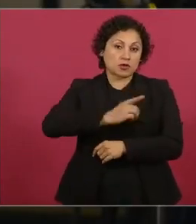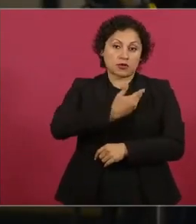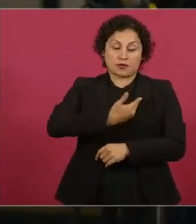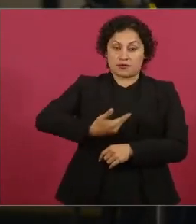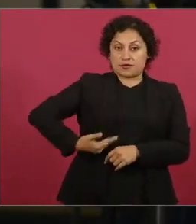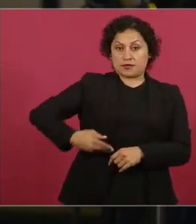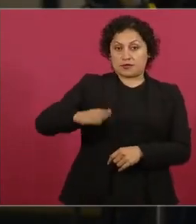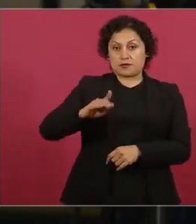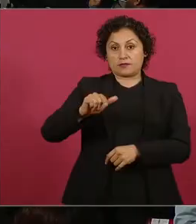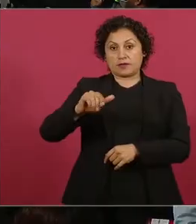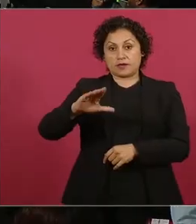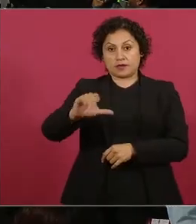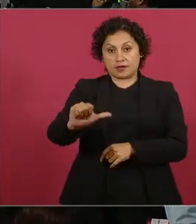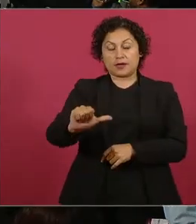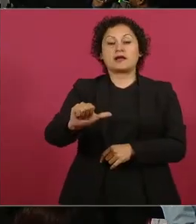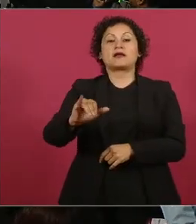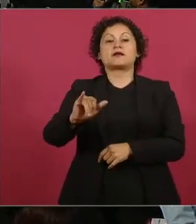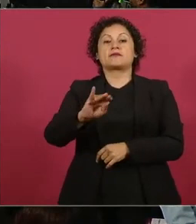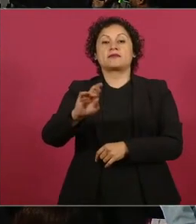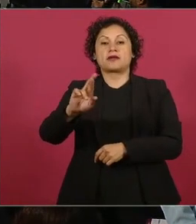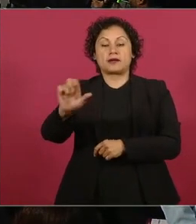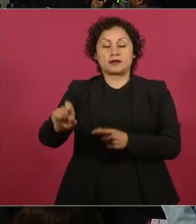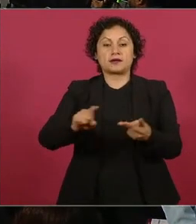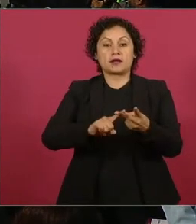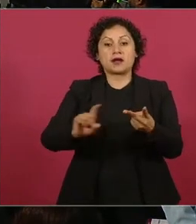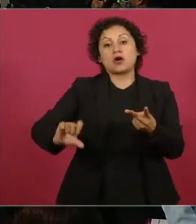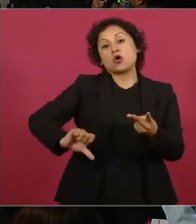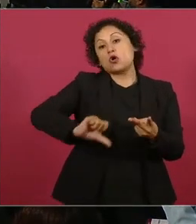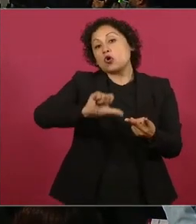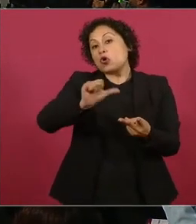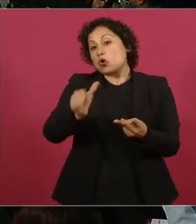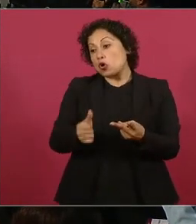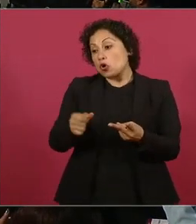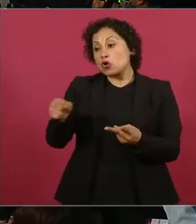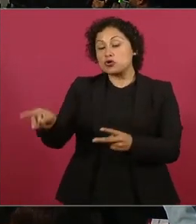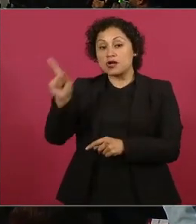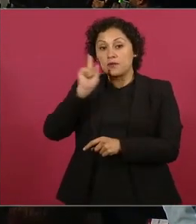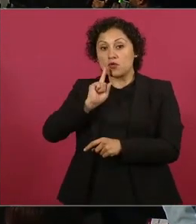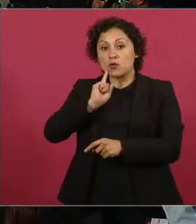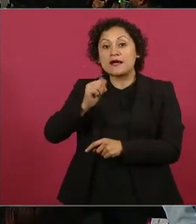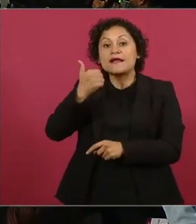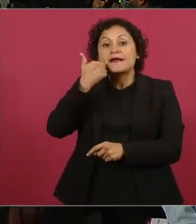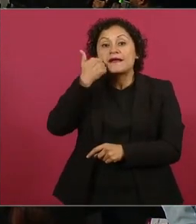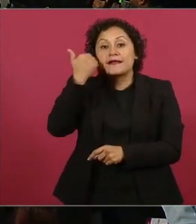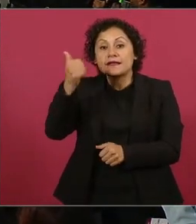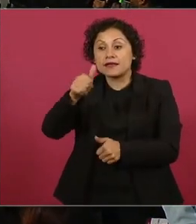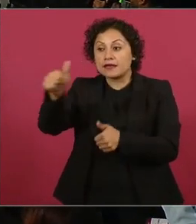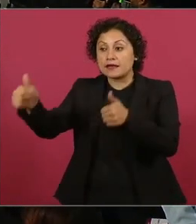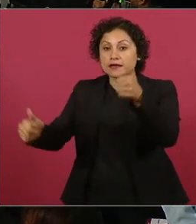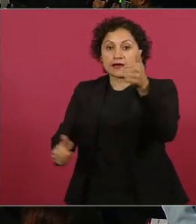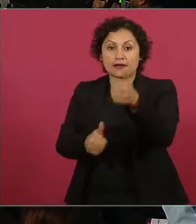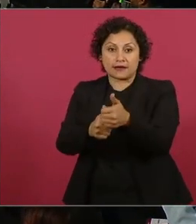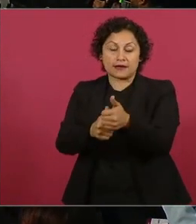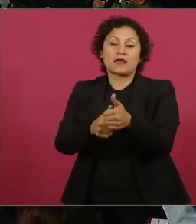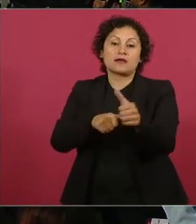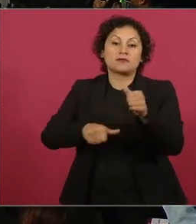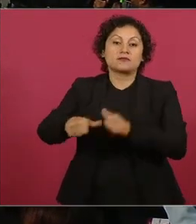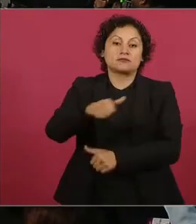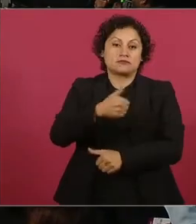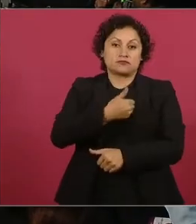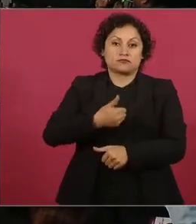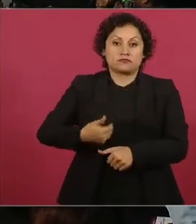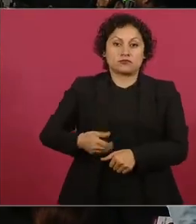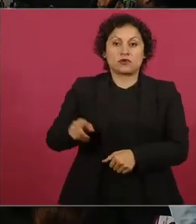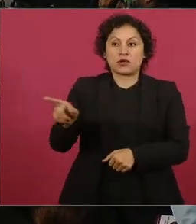y la comisionada que aspira a presidir este Instituto de la Transparencia, renunciaron a sus tarjetas corporativas el